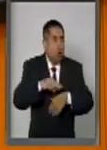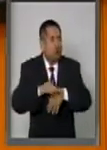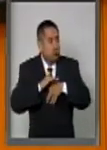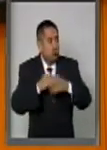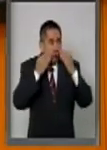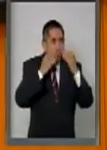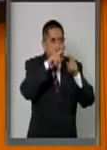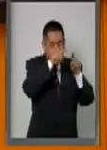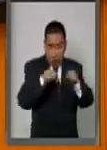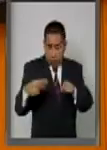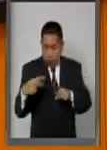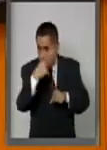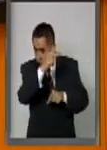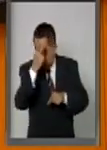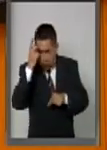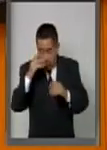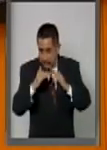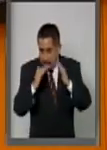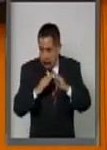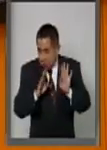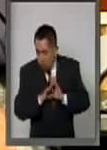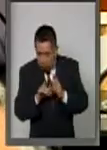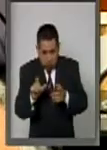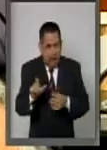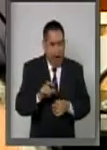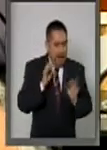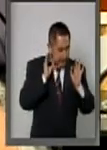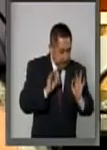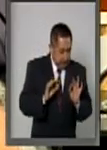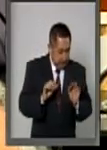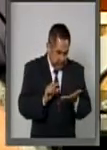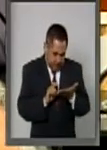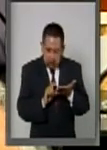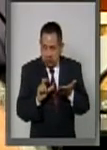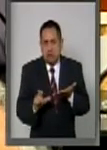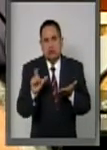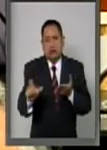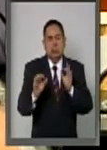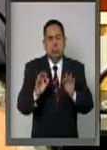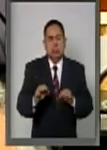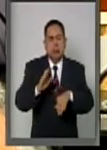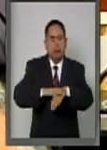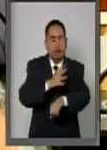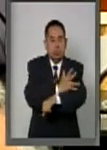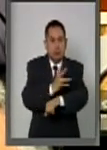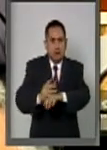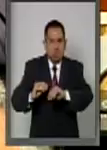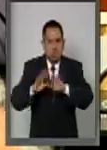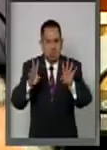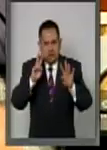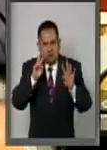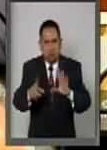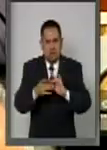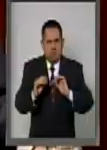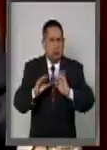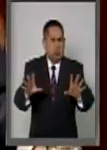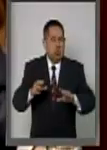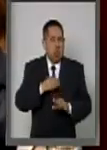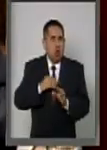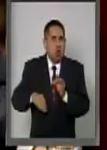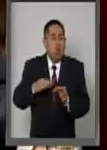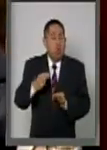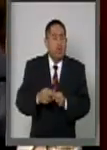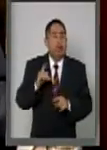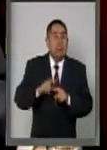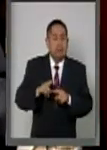física de cada una de las viviendas. Ello permite una operación transparente, ello permite cumplir con la exigencia de